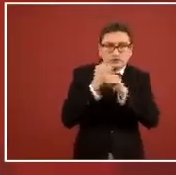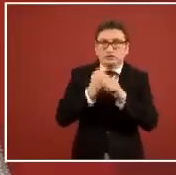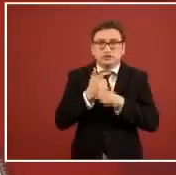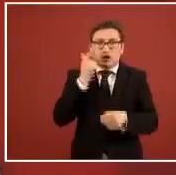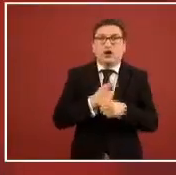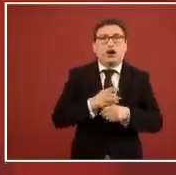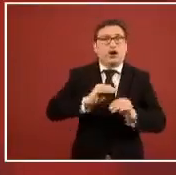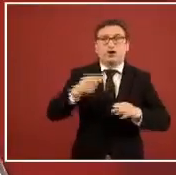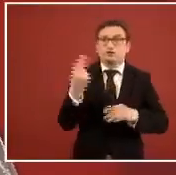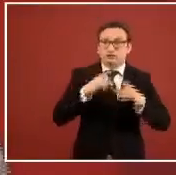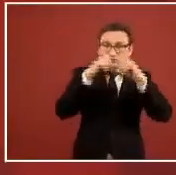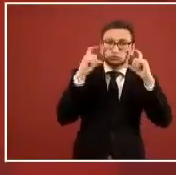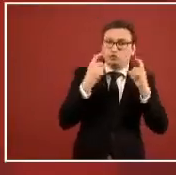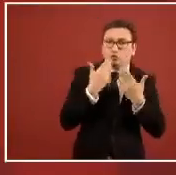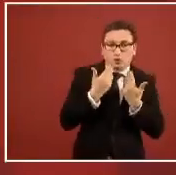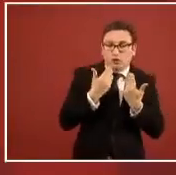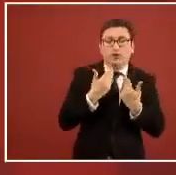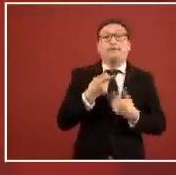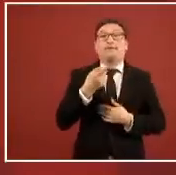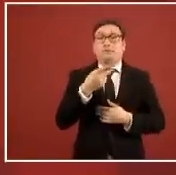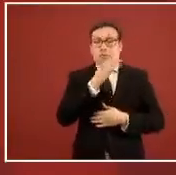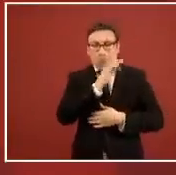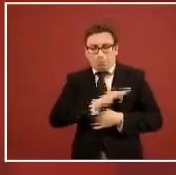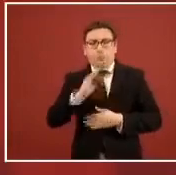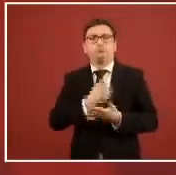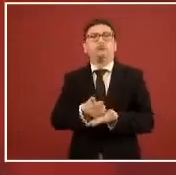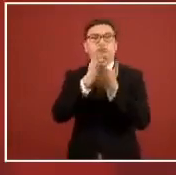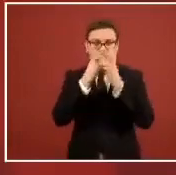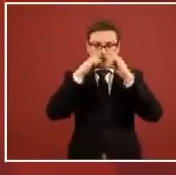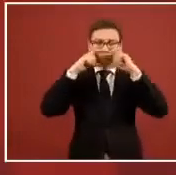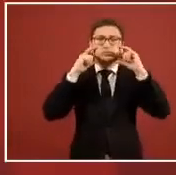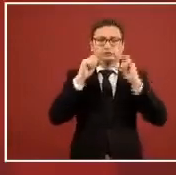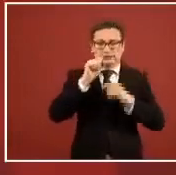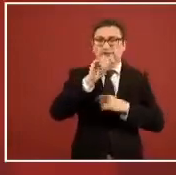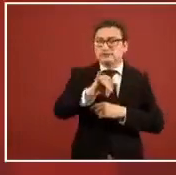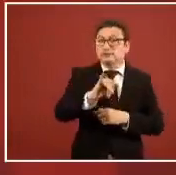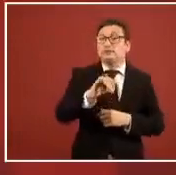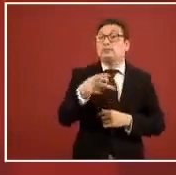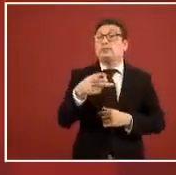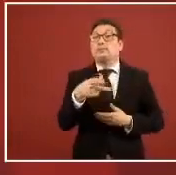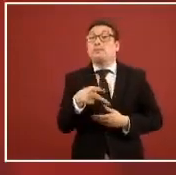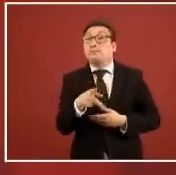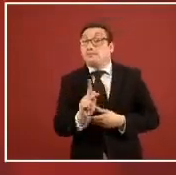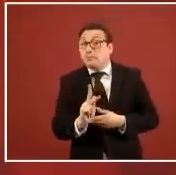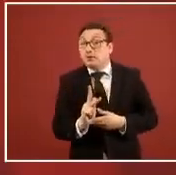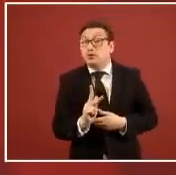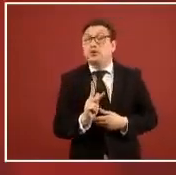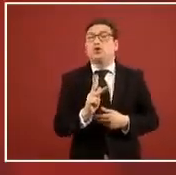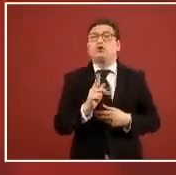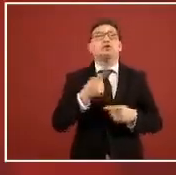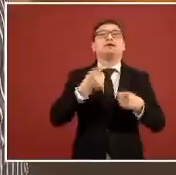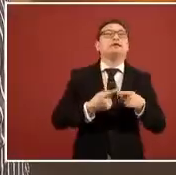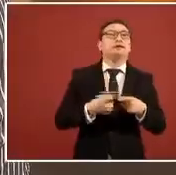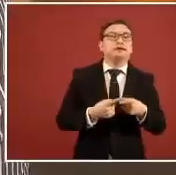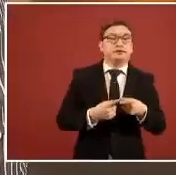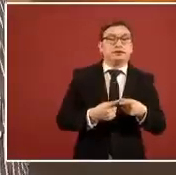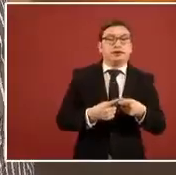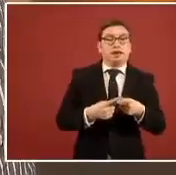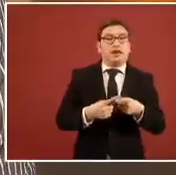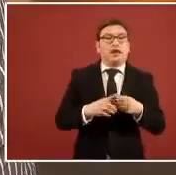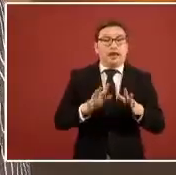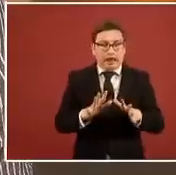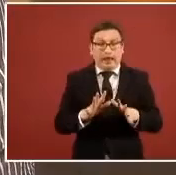demuestre. Puede ser una medida útil, sí, en que personas